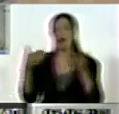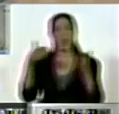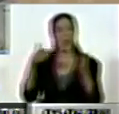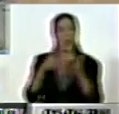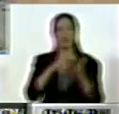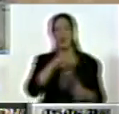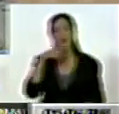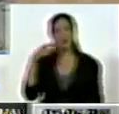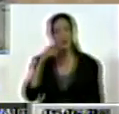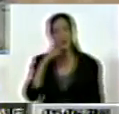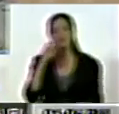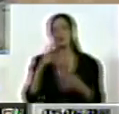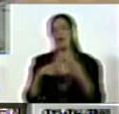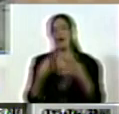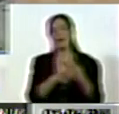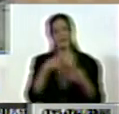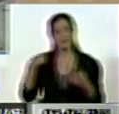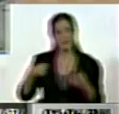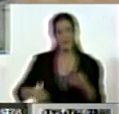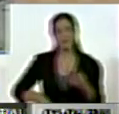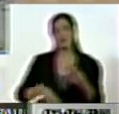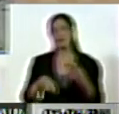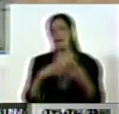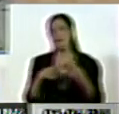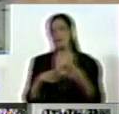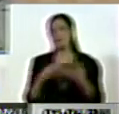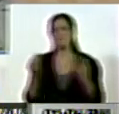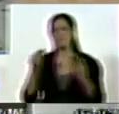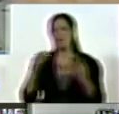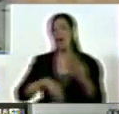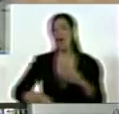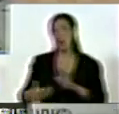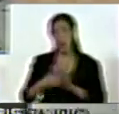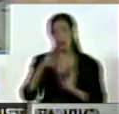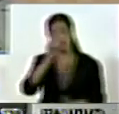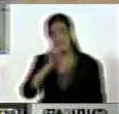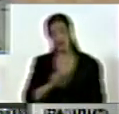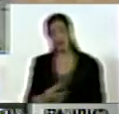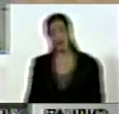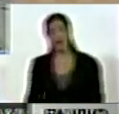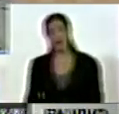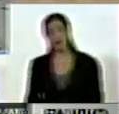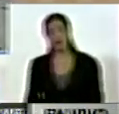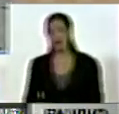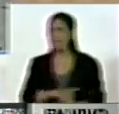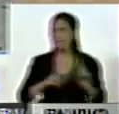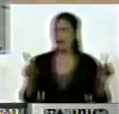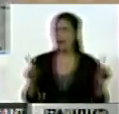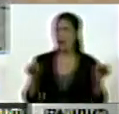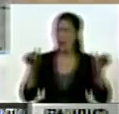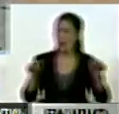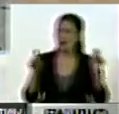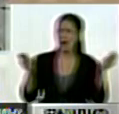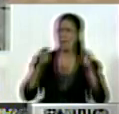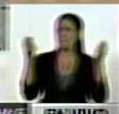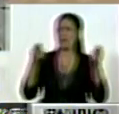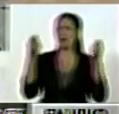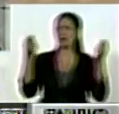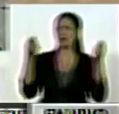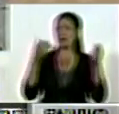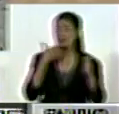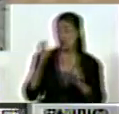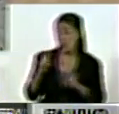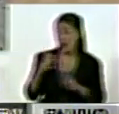Rusia, contra China, contra Venezuela. Pero esta campaña